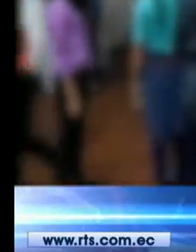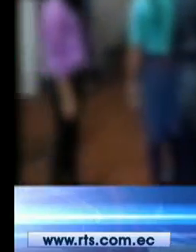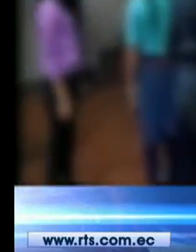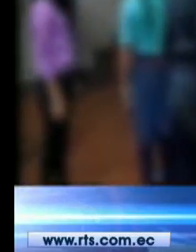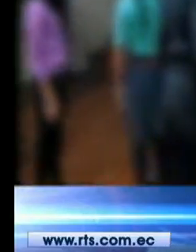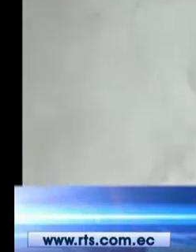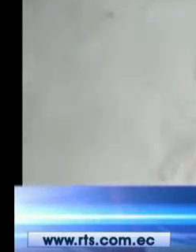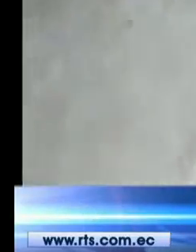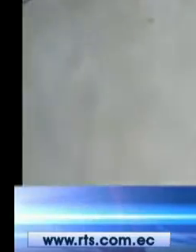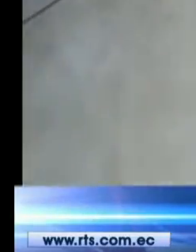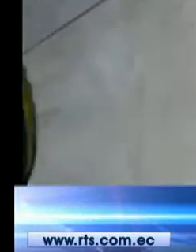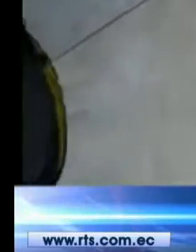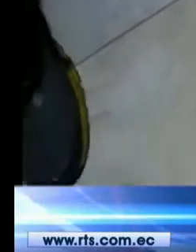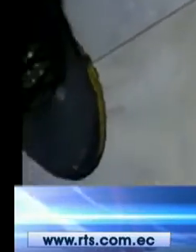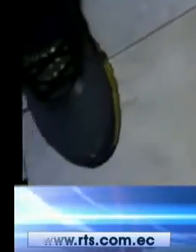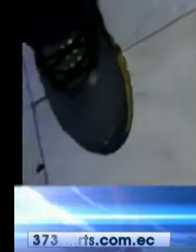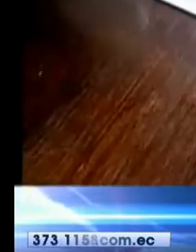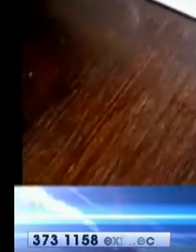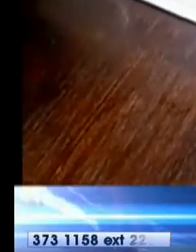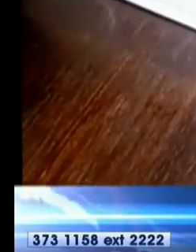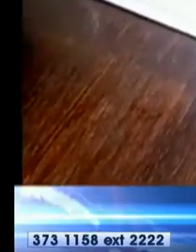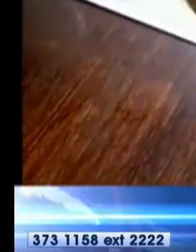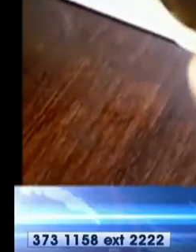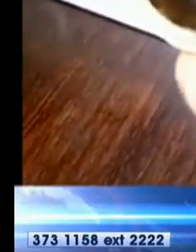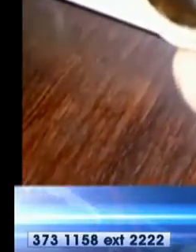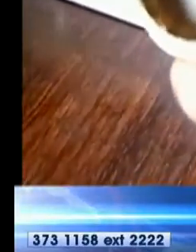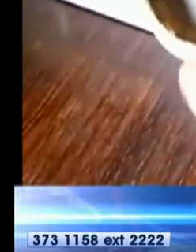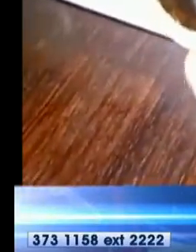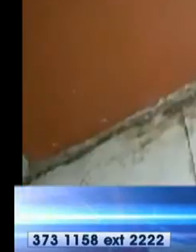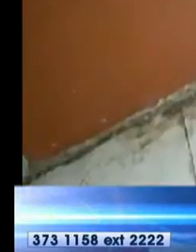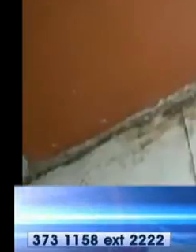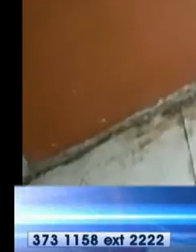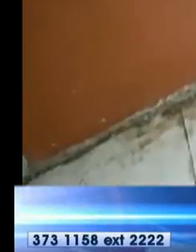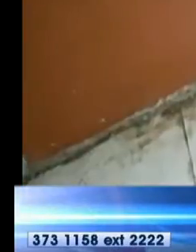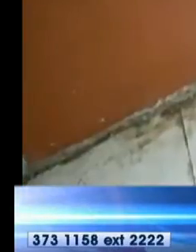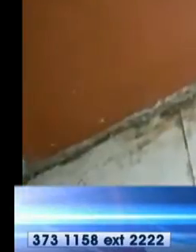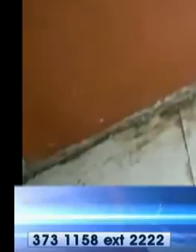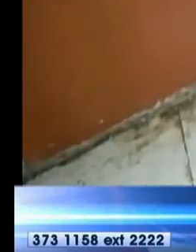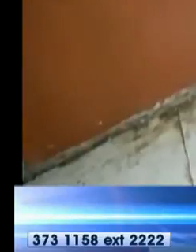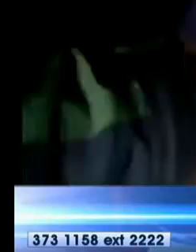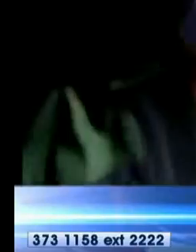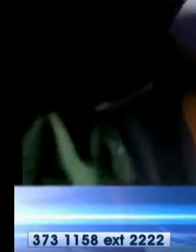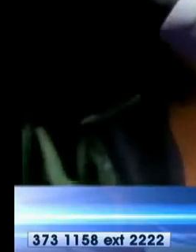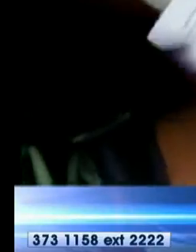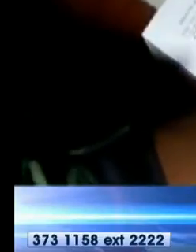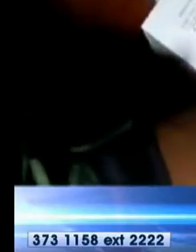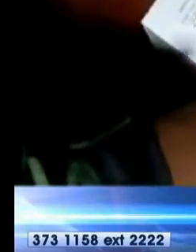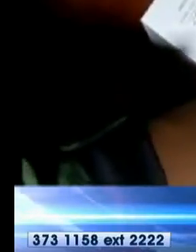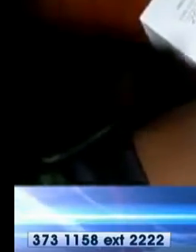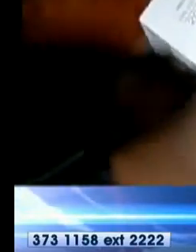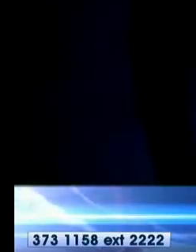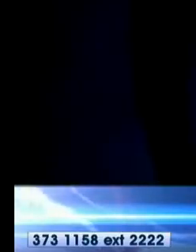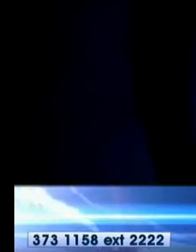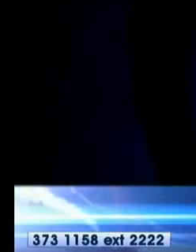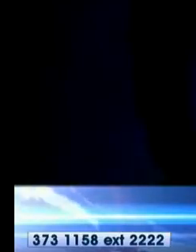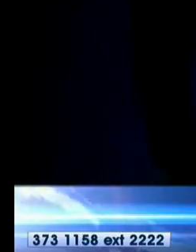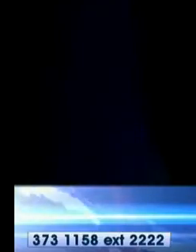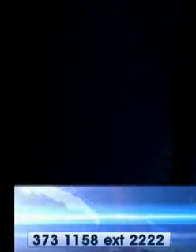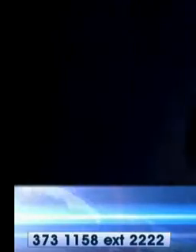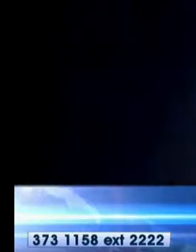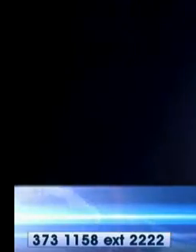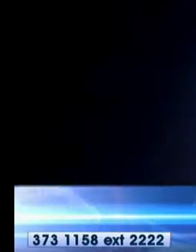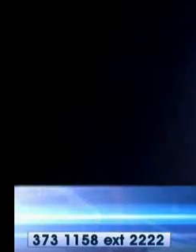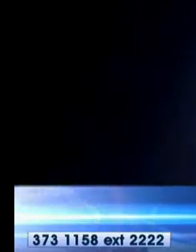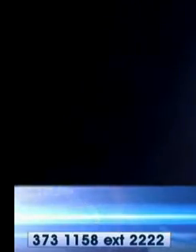discoteca. Entre las evidencias halladas por la policía están pipas, cigarrillos, licor y sustancias sujetas